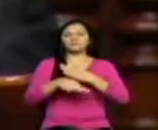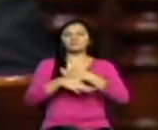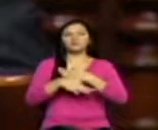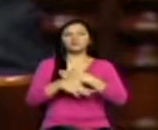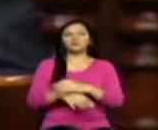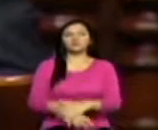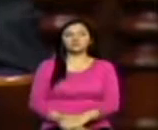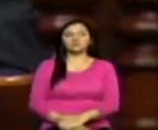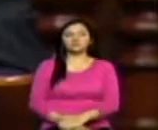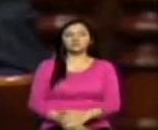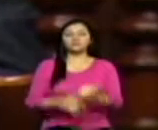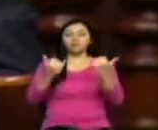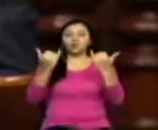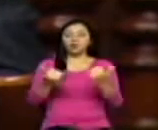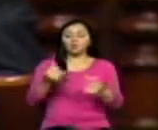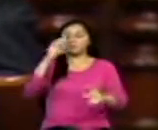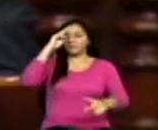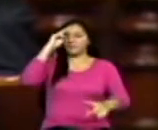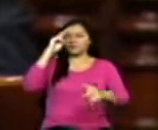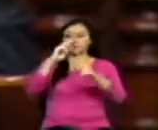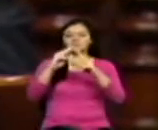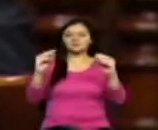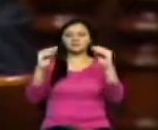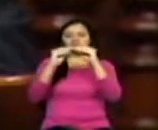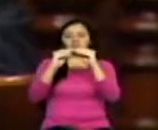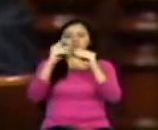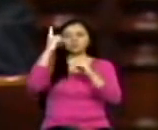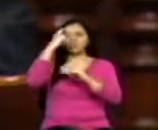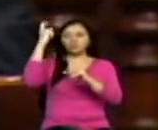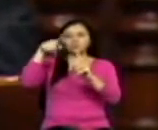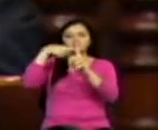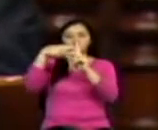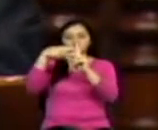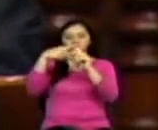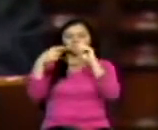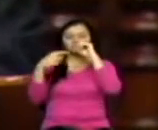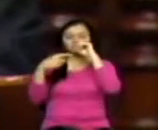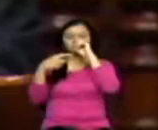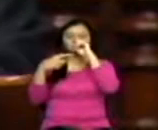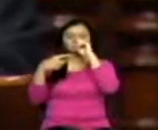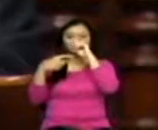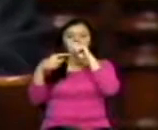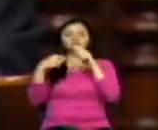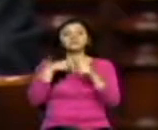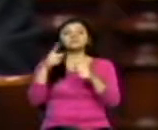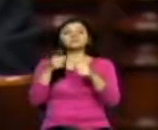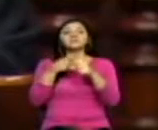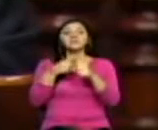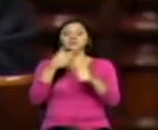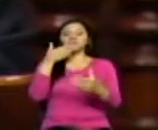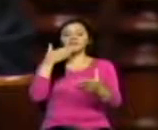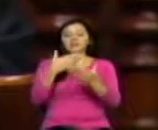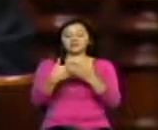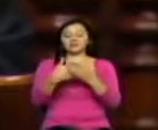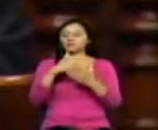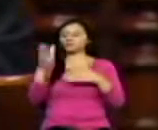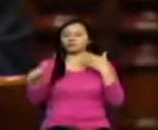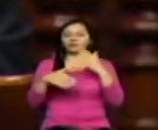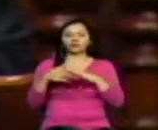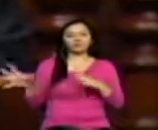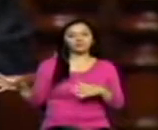pues, un mensaje lleno de esperanza. Debo agradecer a todos y